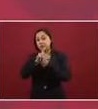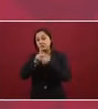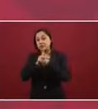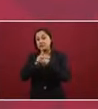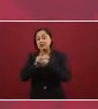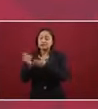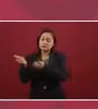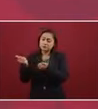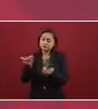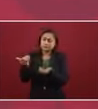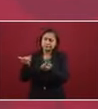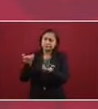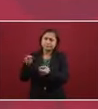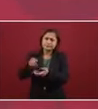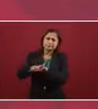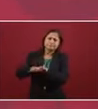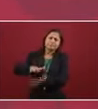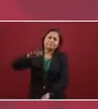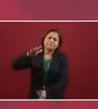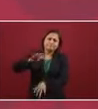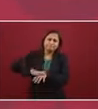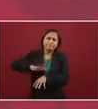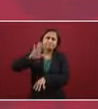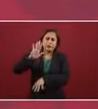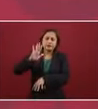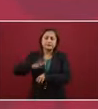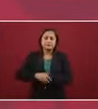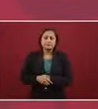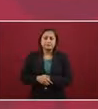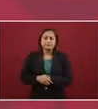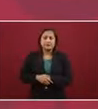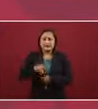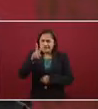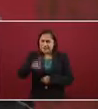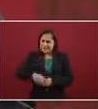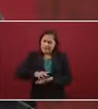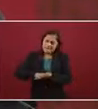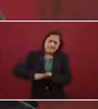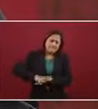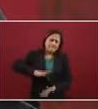lo que están enviando nuestros paisanos, como nunca este año.